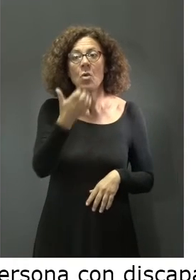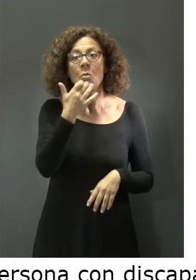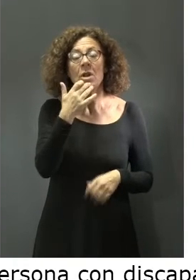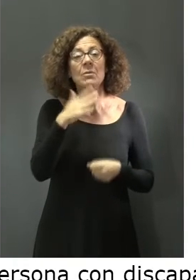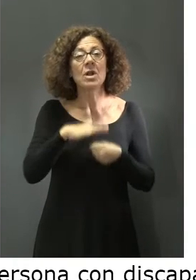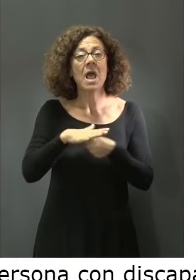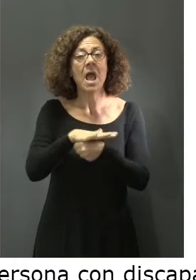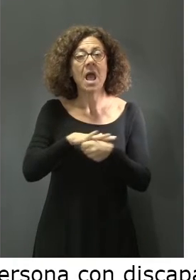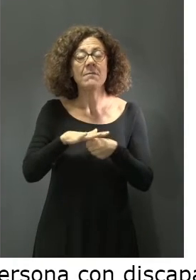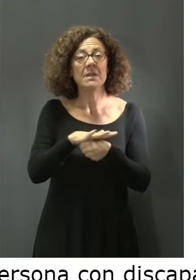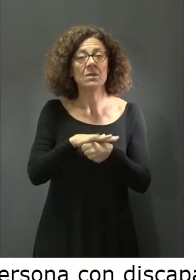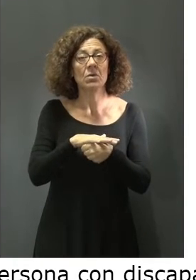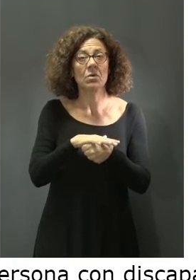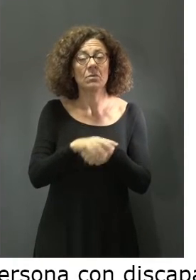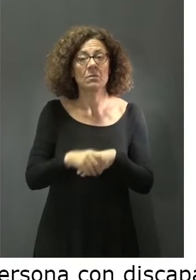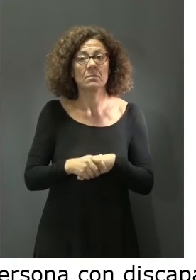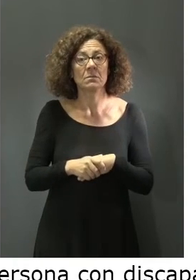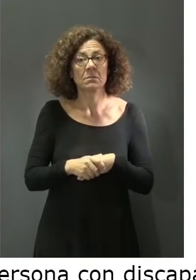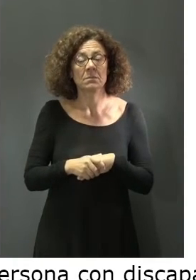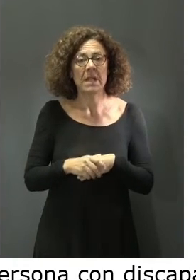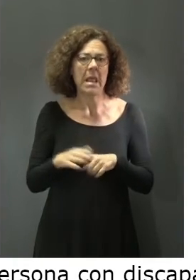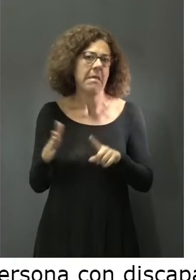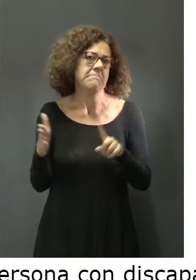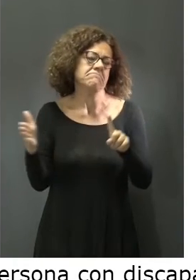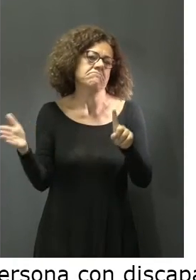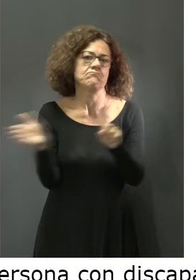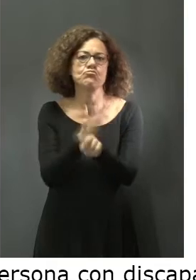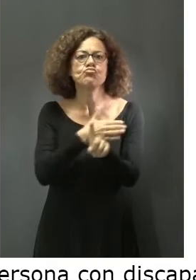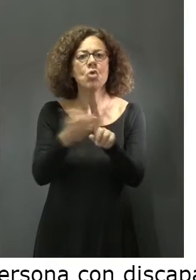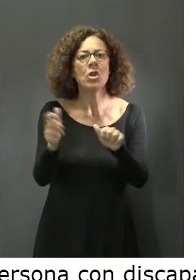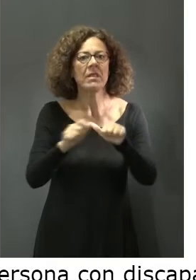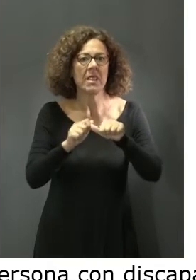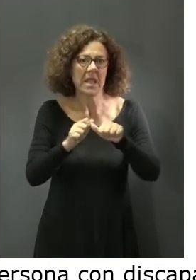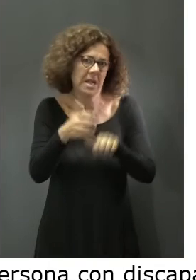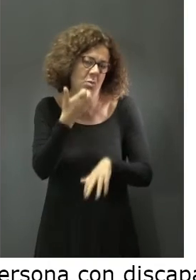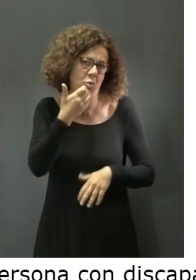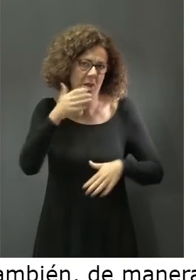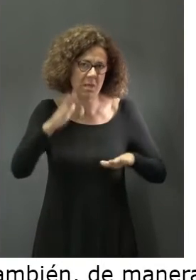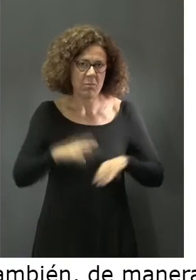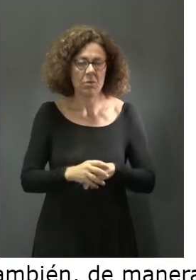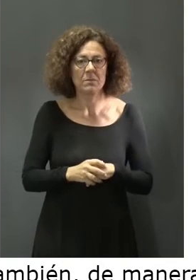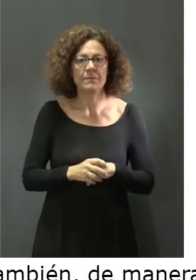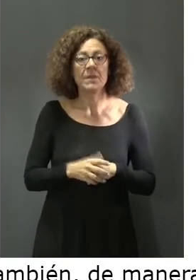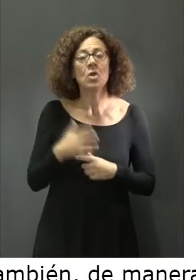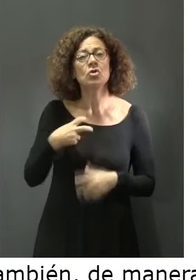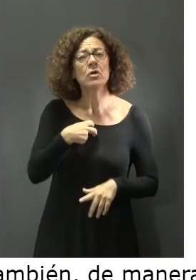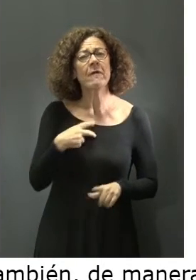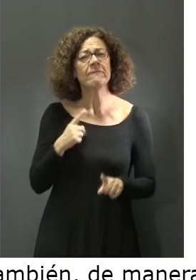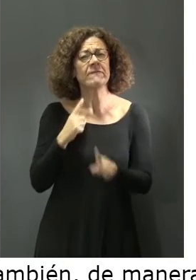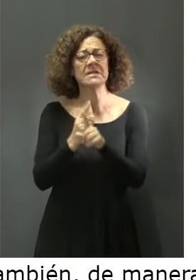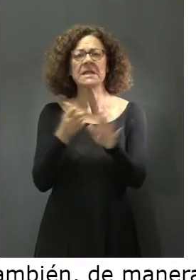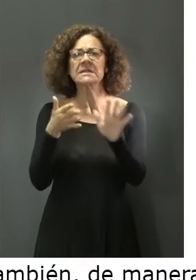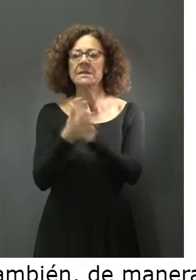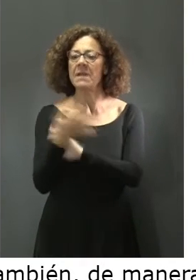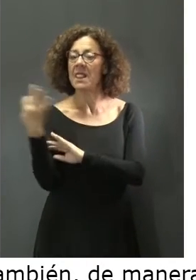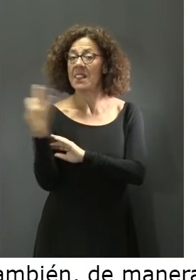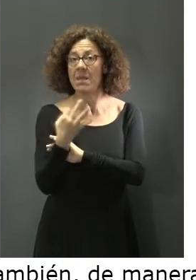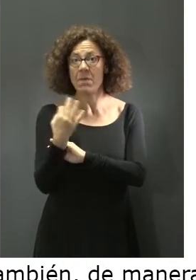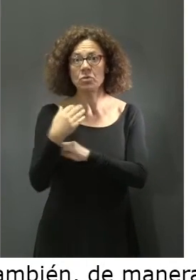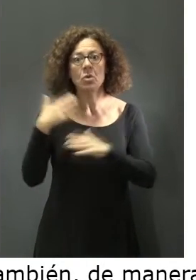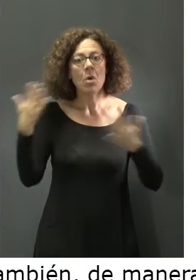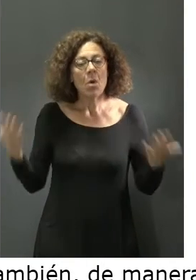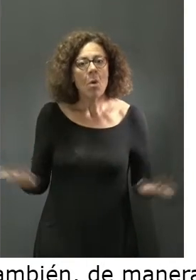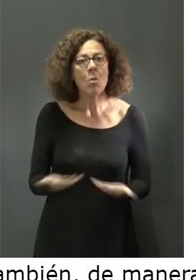el ámbito de la violencia de género, por citarte un ejemplo, los fiscales siempre debemos